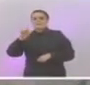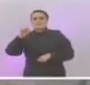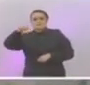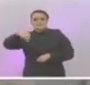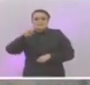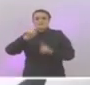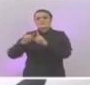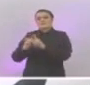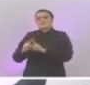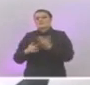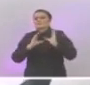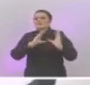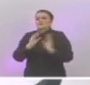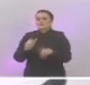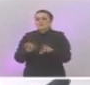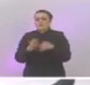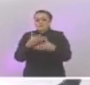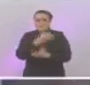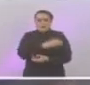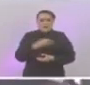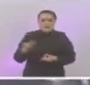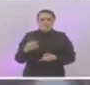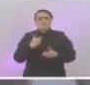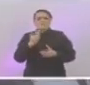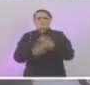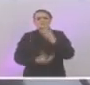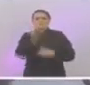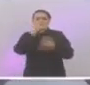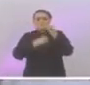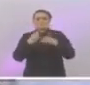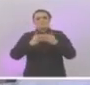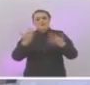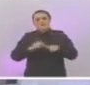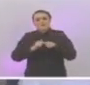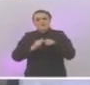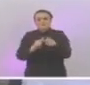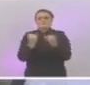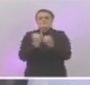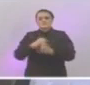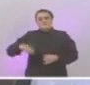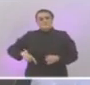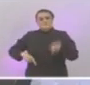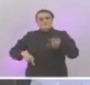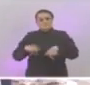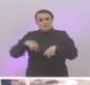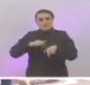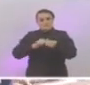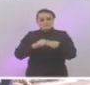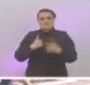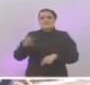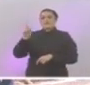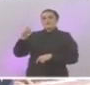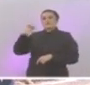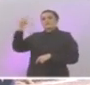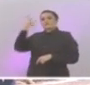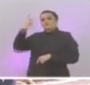las capacidades productivas de nuestro campo. Continuaremos en este gobierno apoyando a nuestra máxima